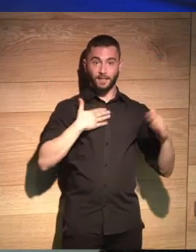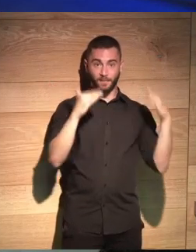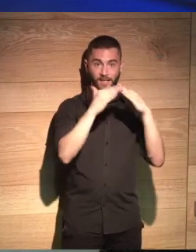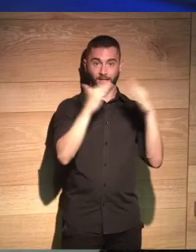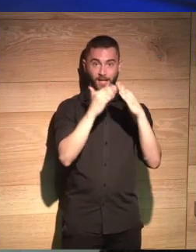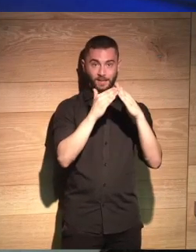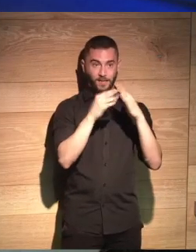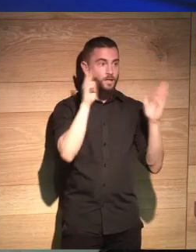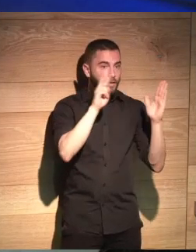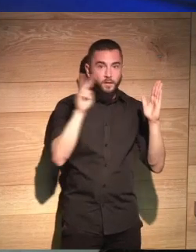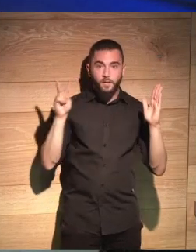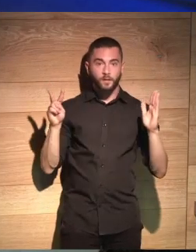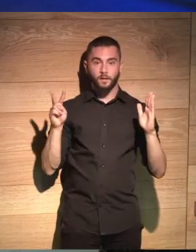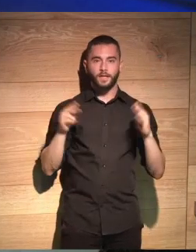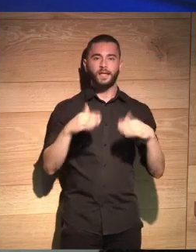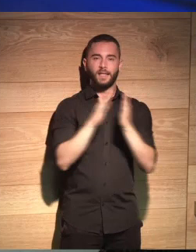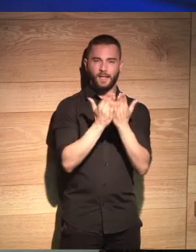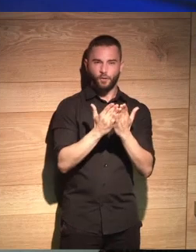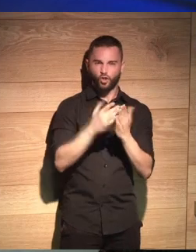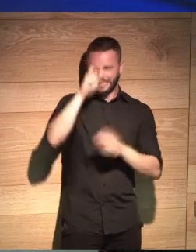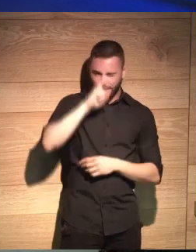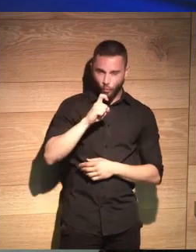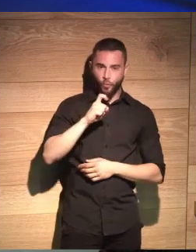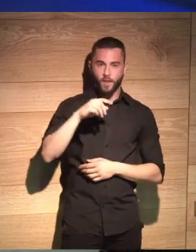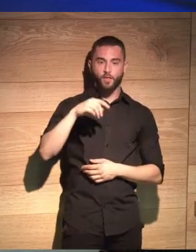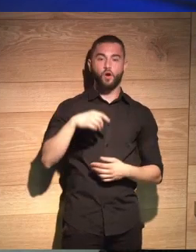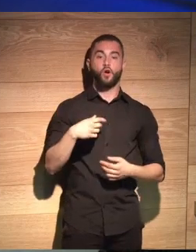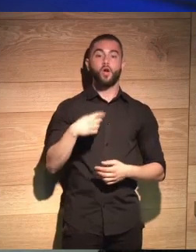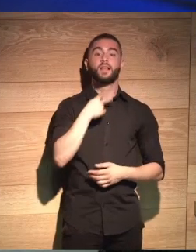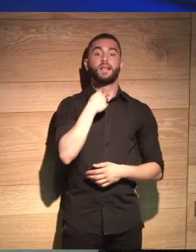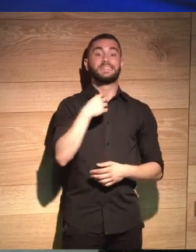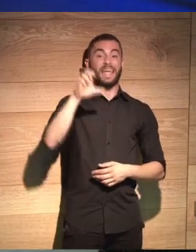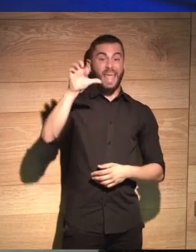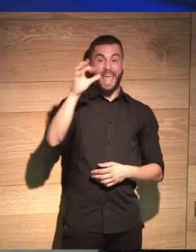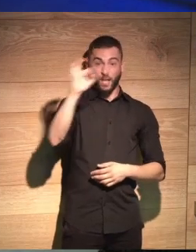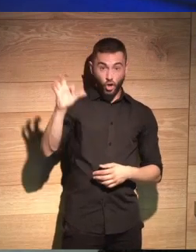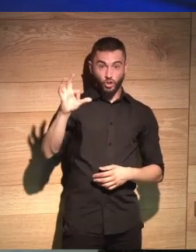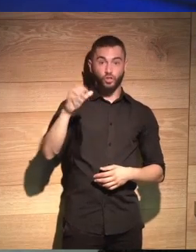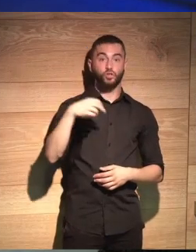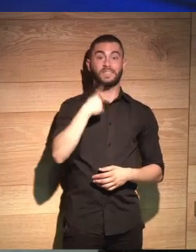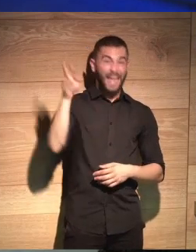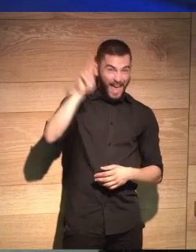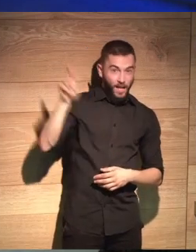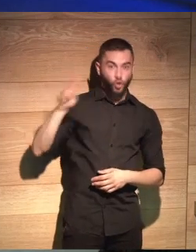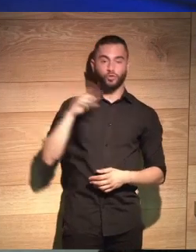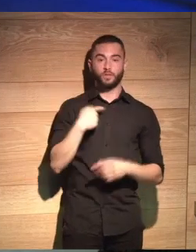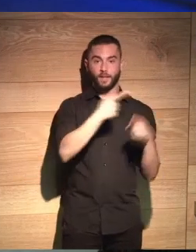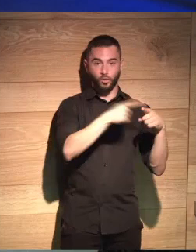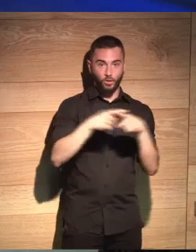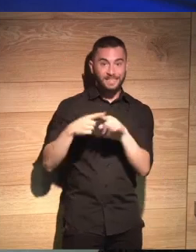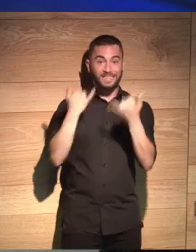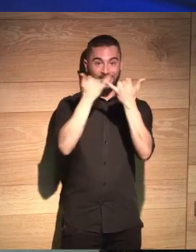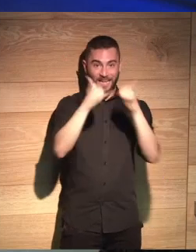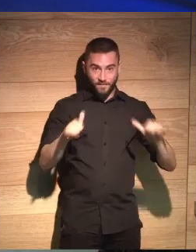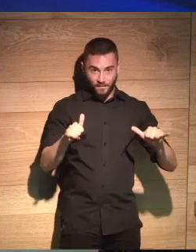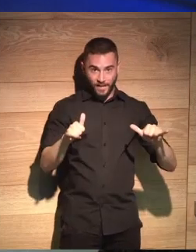donde están libros que recuerdo, que conozco, ecos de cosas, y en esa fiesta, digamos, con otras